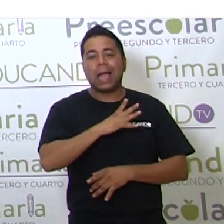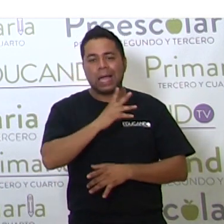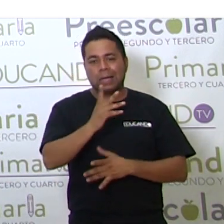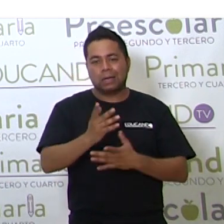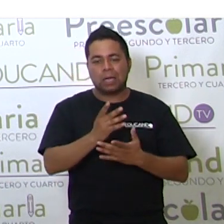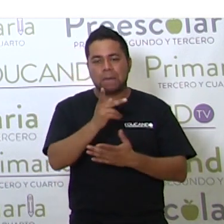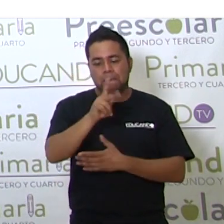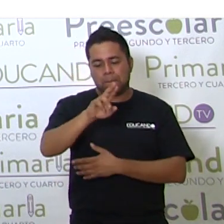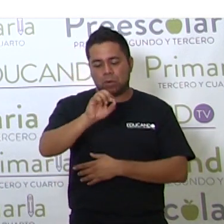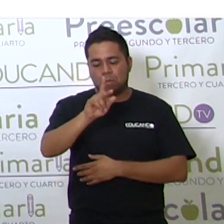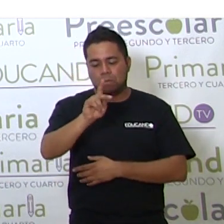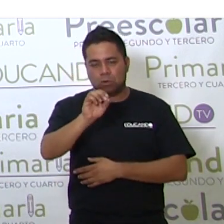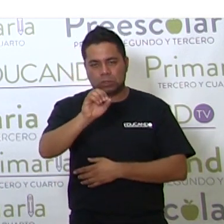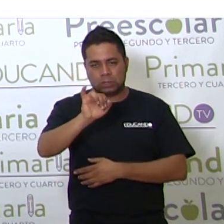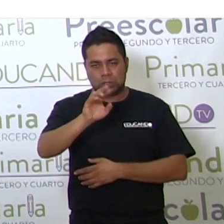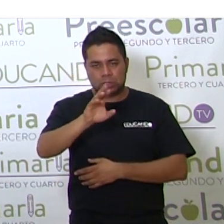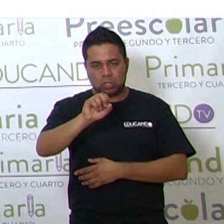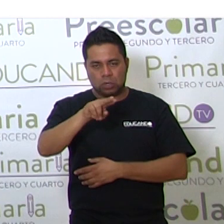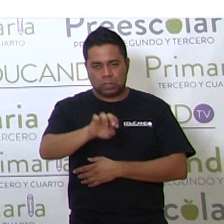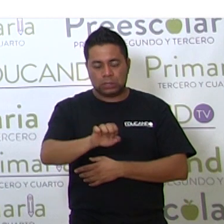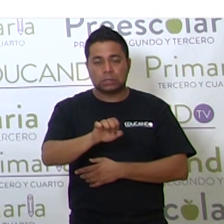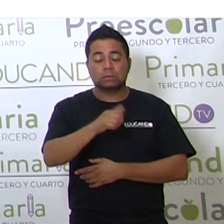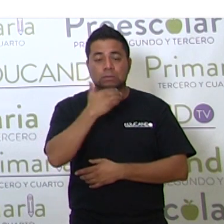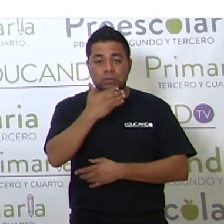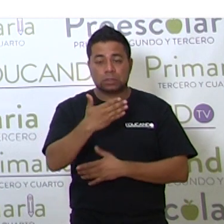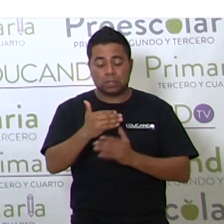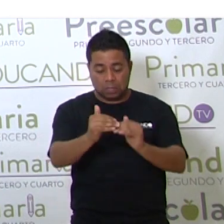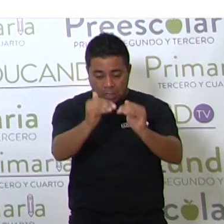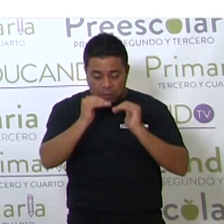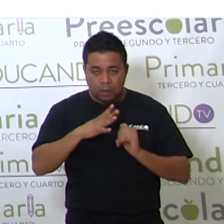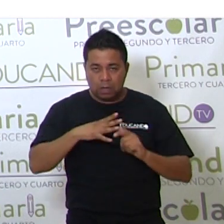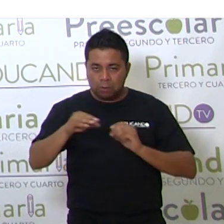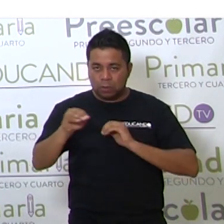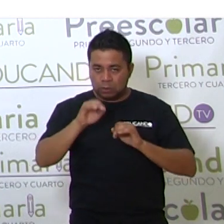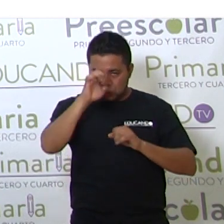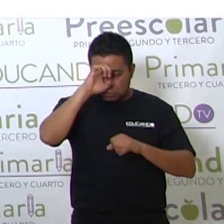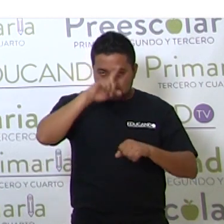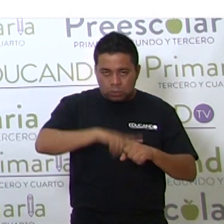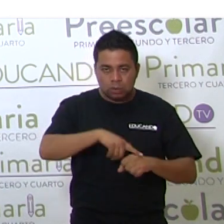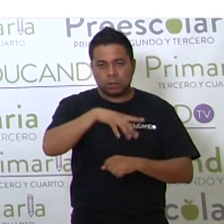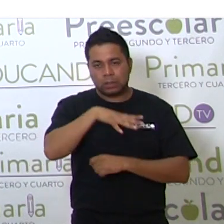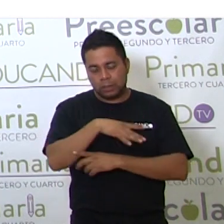proposiciones. Después, abajo de un movimiento cultural, hay otra